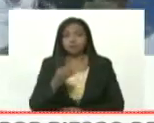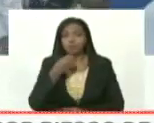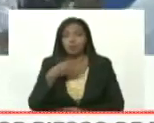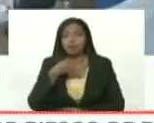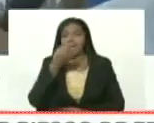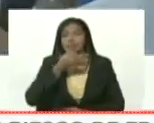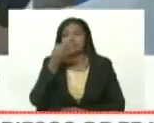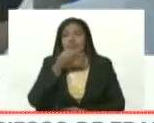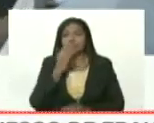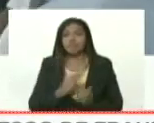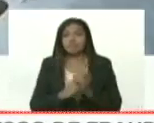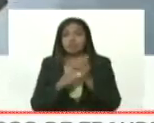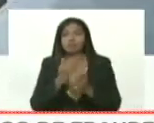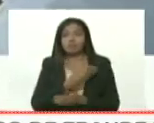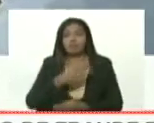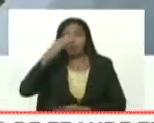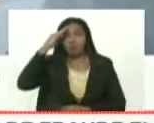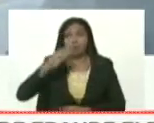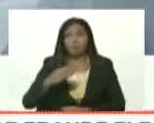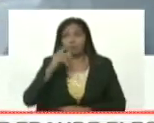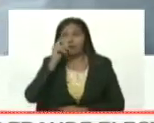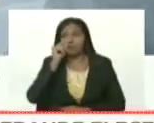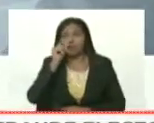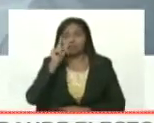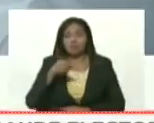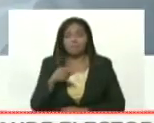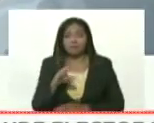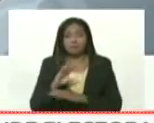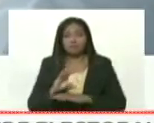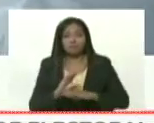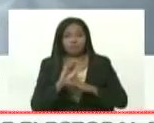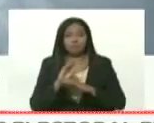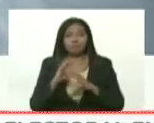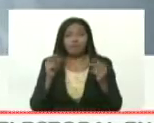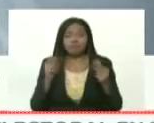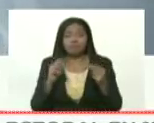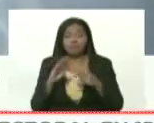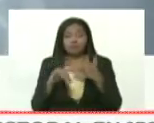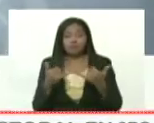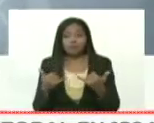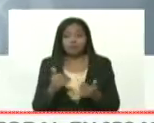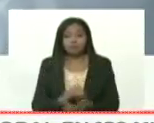jefe. Buenas tardes. General de División Luis Jiménez Villarroel, de Reserva Activa en estos momentos.